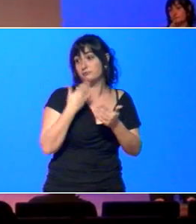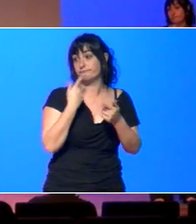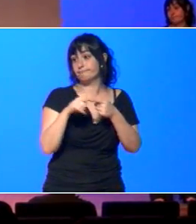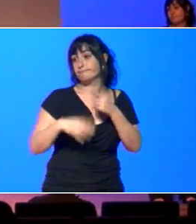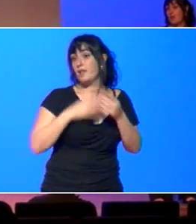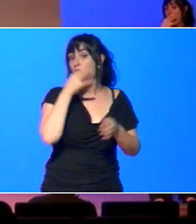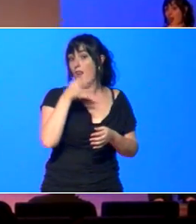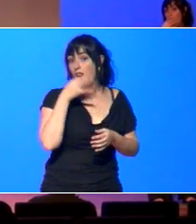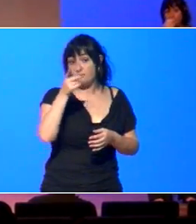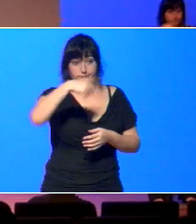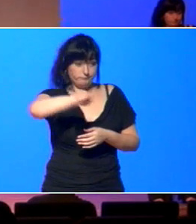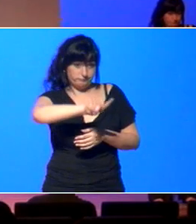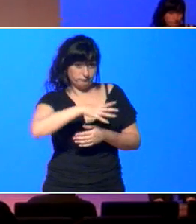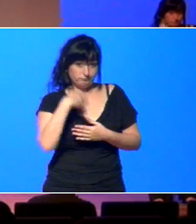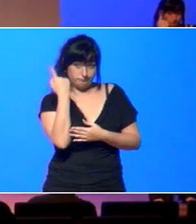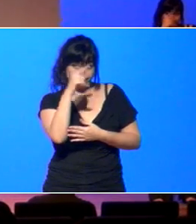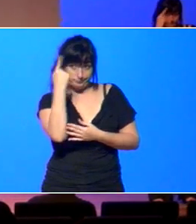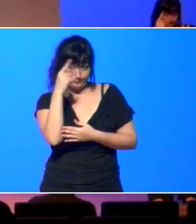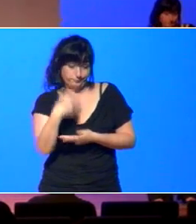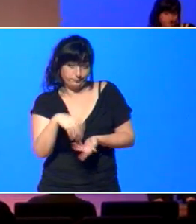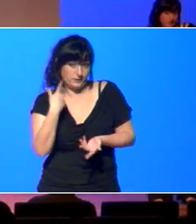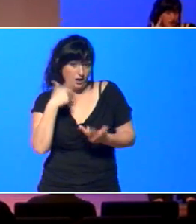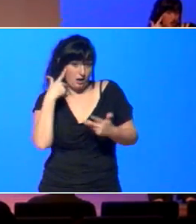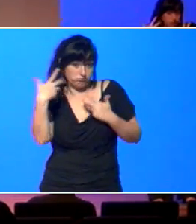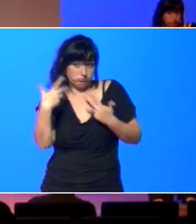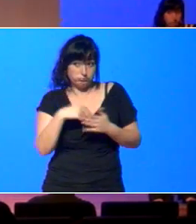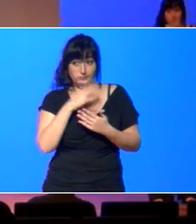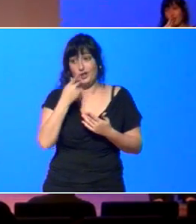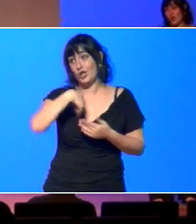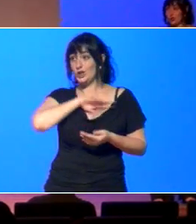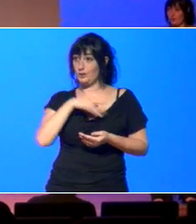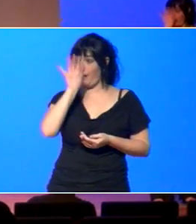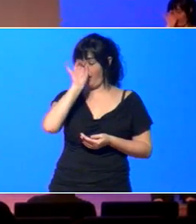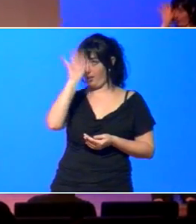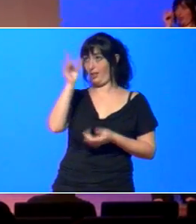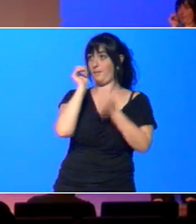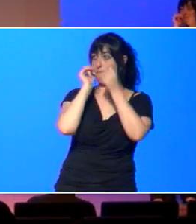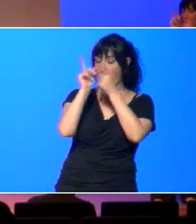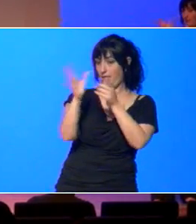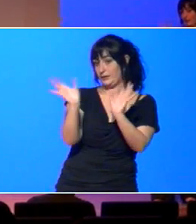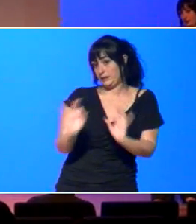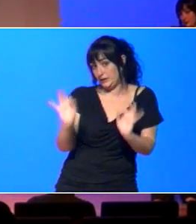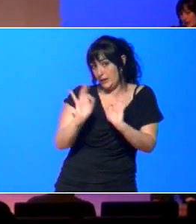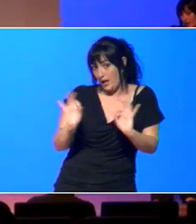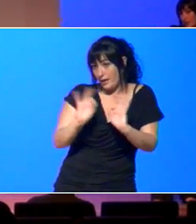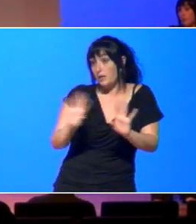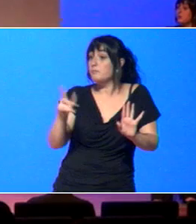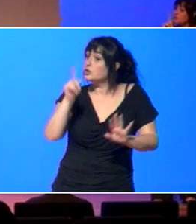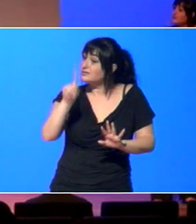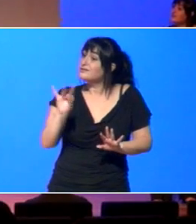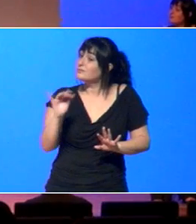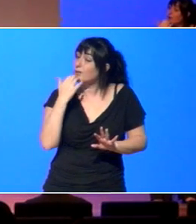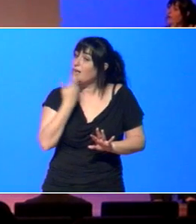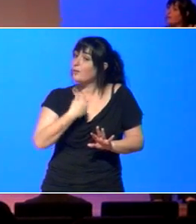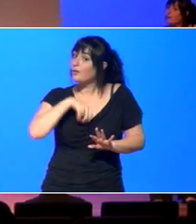muy conocido para todos y para todas y no nos haya sorprendido nada de lo que se ha dicho aquí, pero sí que nos sorprende que todavía